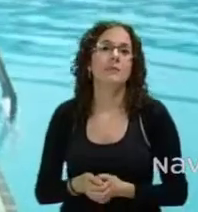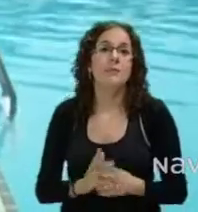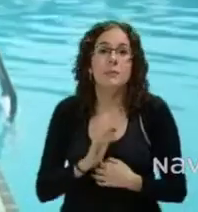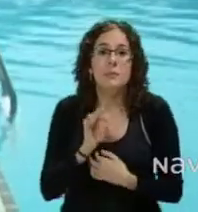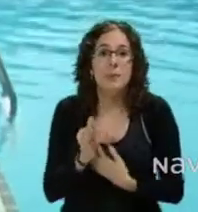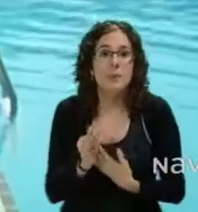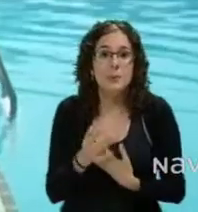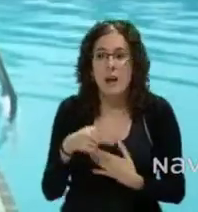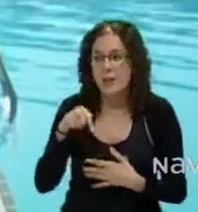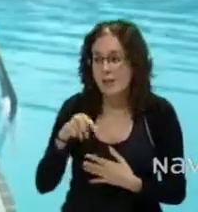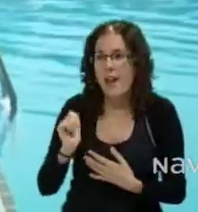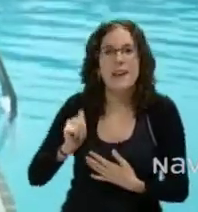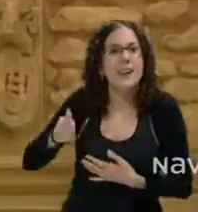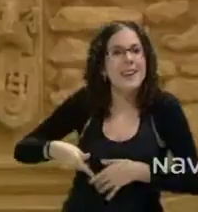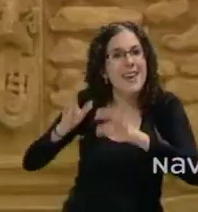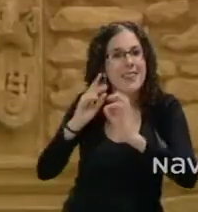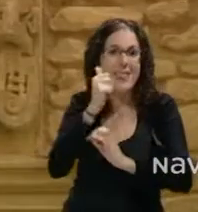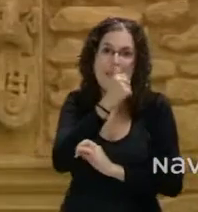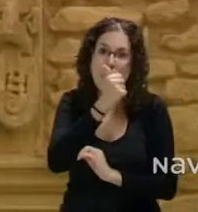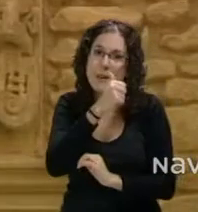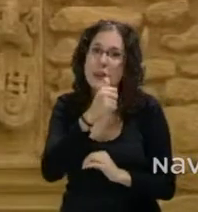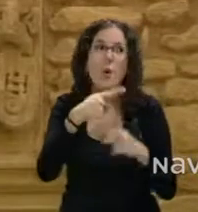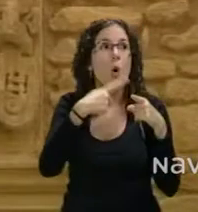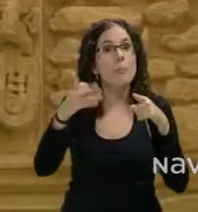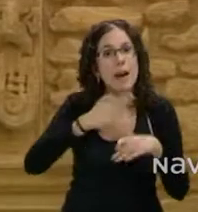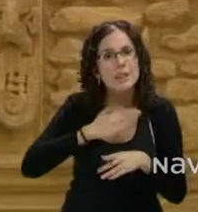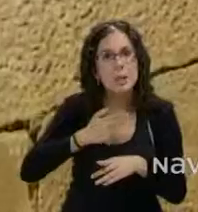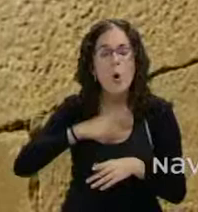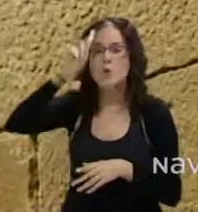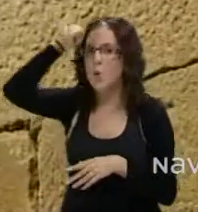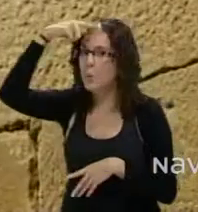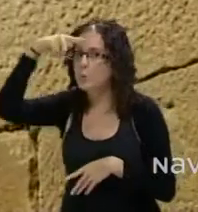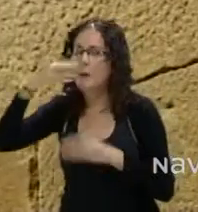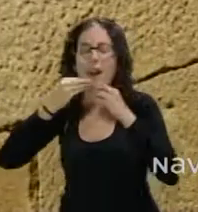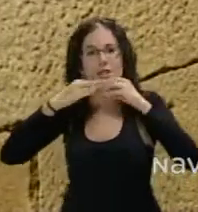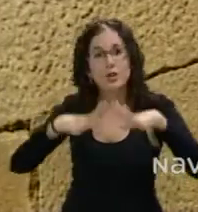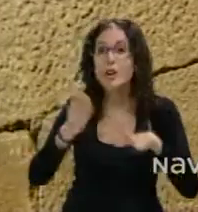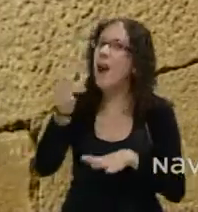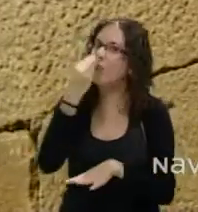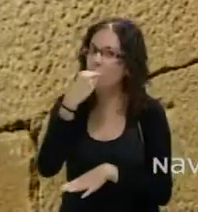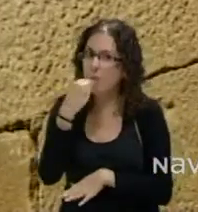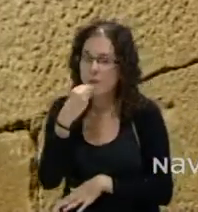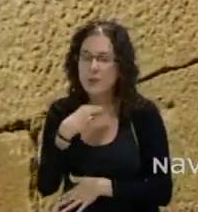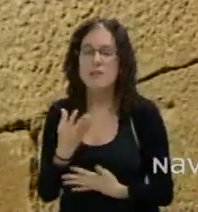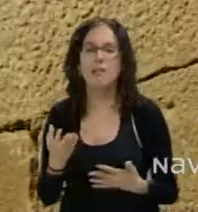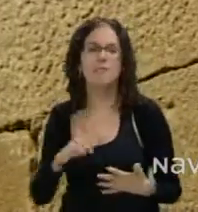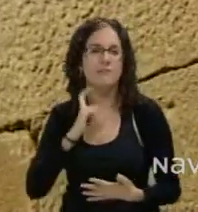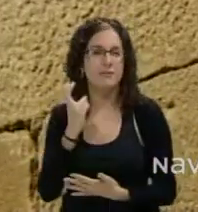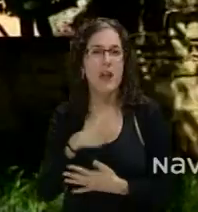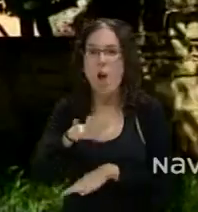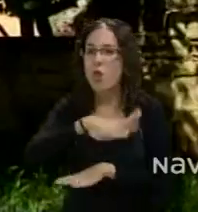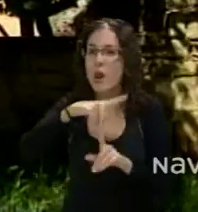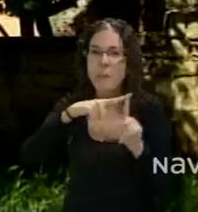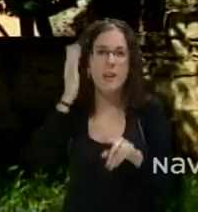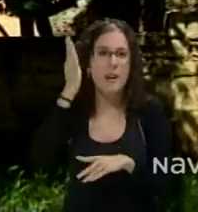riqueza que tenemos en vino, la riqueza patrimonial, cultural, histórica, gastronómica. La verdad es que la zona media de